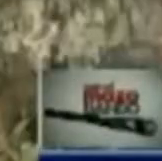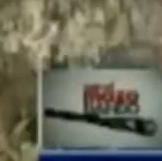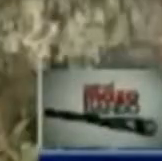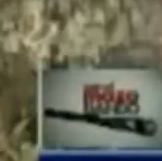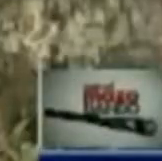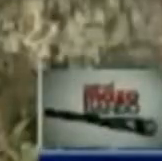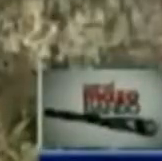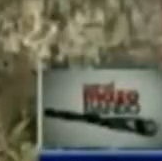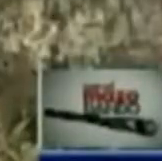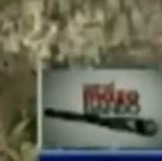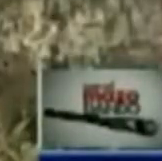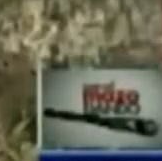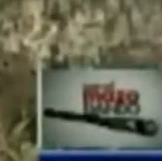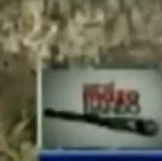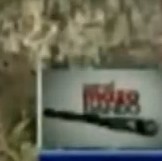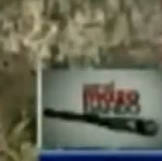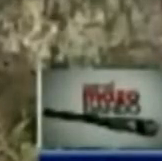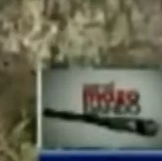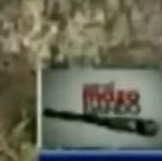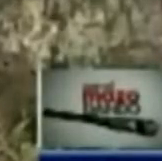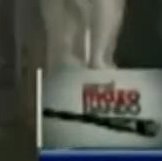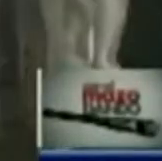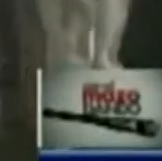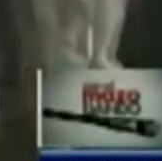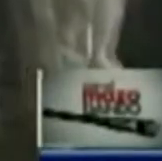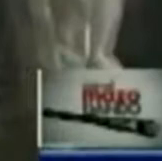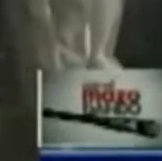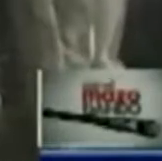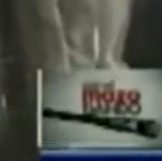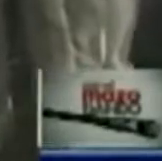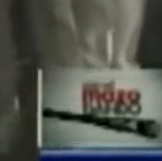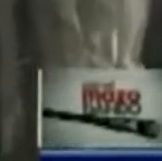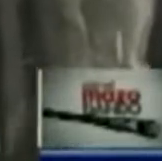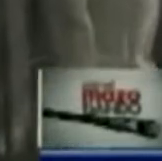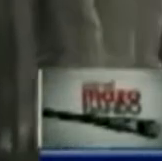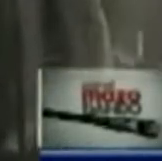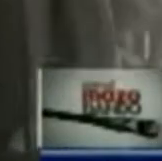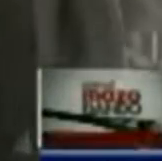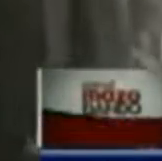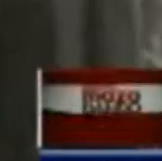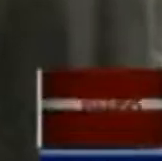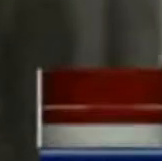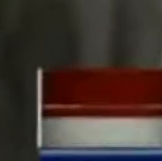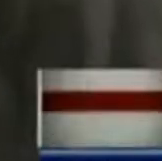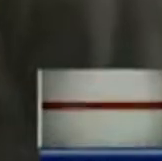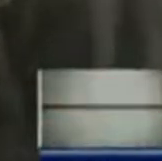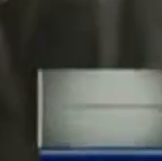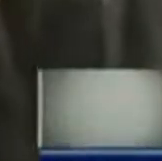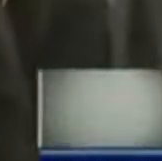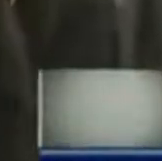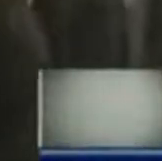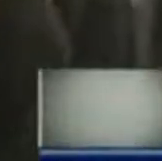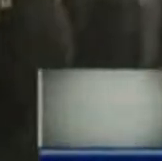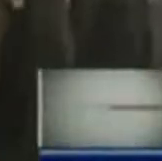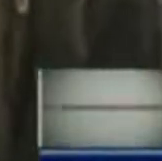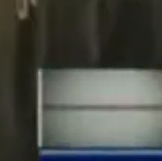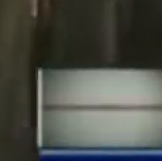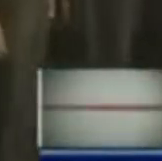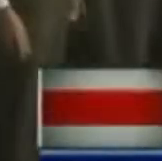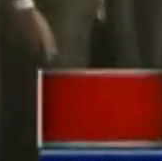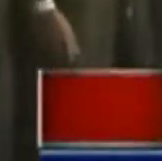San Benito conjunto de gaitas de la universidad militar bolivariana de Venezuela